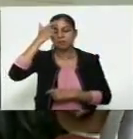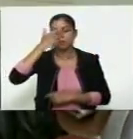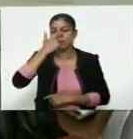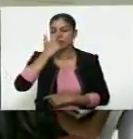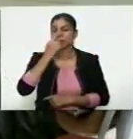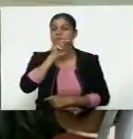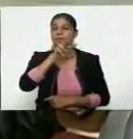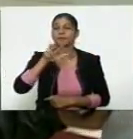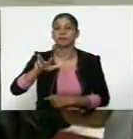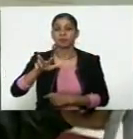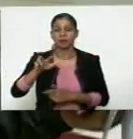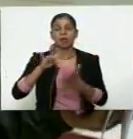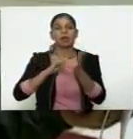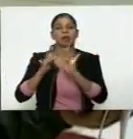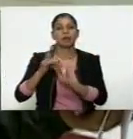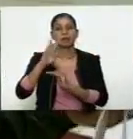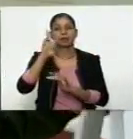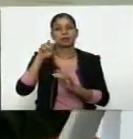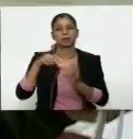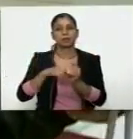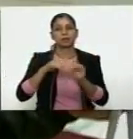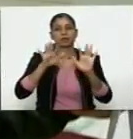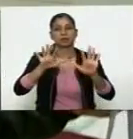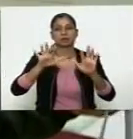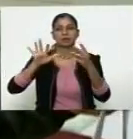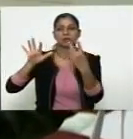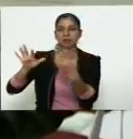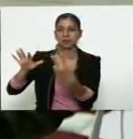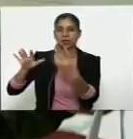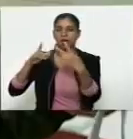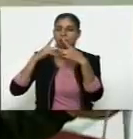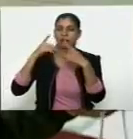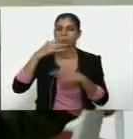23 de abril de 2017, anunció